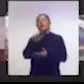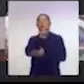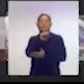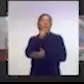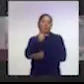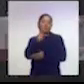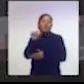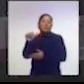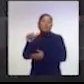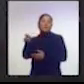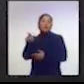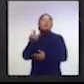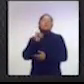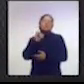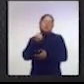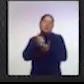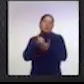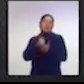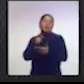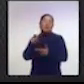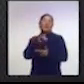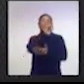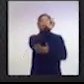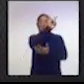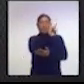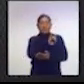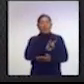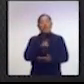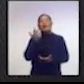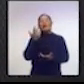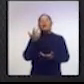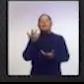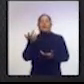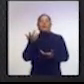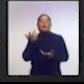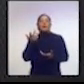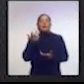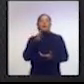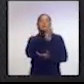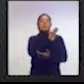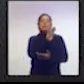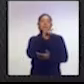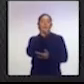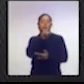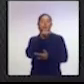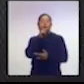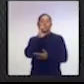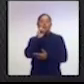dudas de este proceso, las convocatorias están publicadas en la página web de nosotros, que se llama